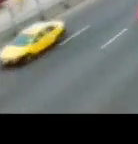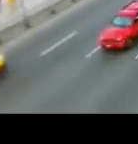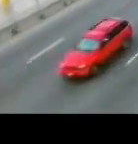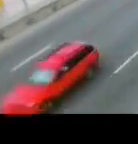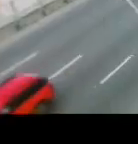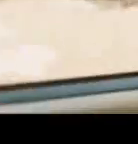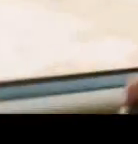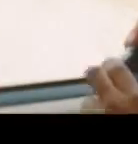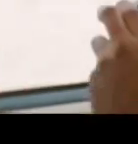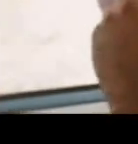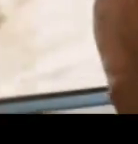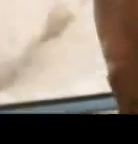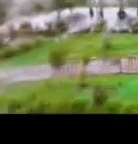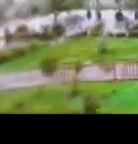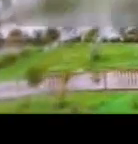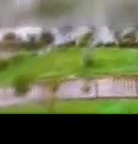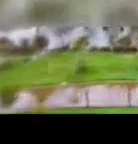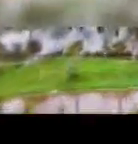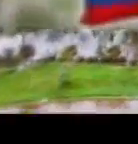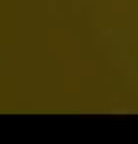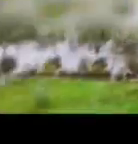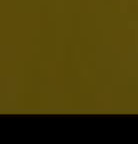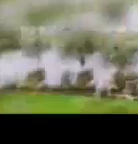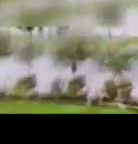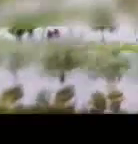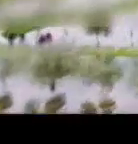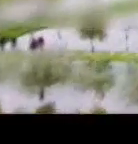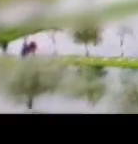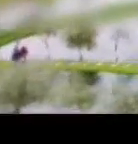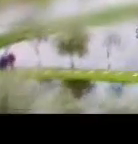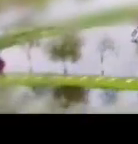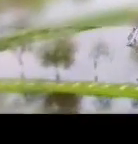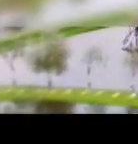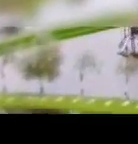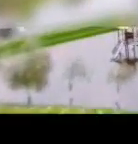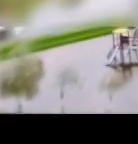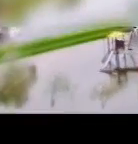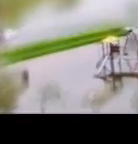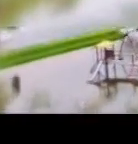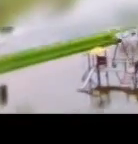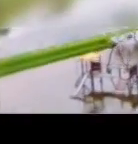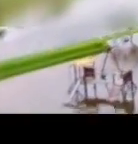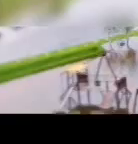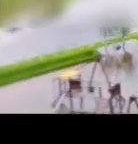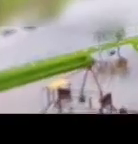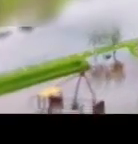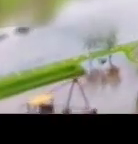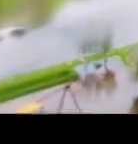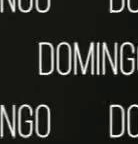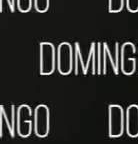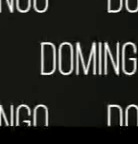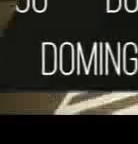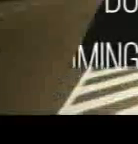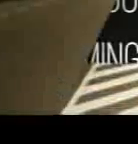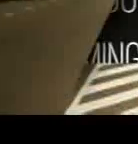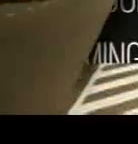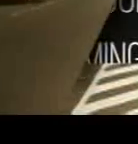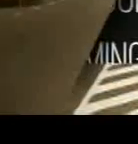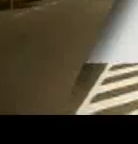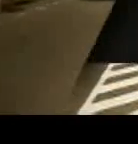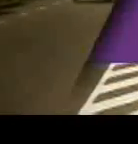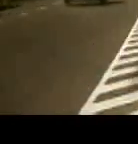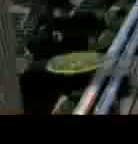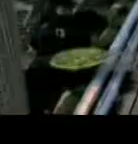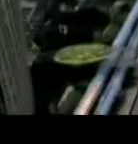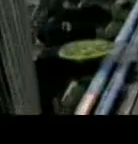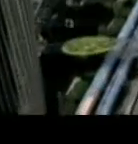AME, ayudando al fortalecimiento institucional. Los municipios somos la patria. Municipio Cunaca, Mama Yacami Canchi. Asociación de Municipalidades Ecuatorianas. Nadie sabe cómo será la